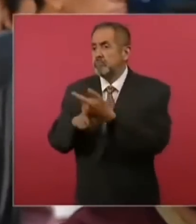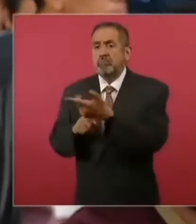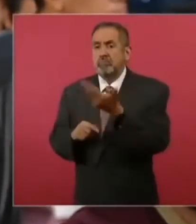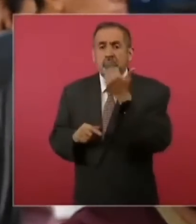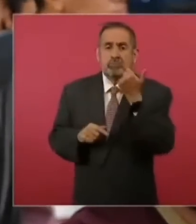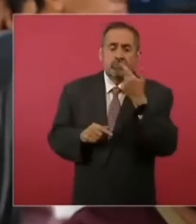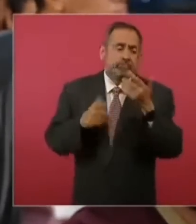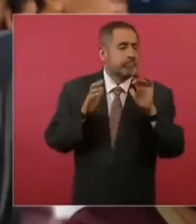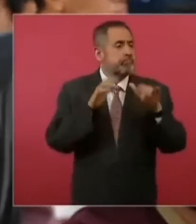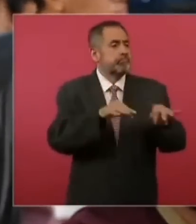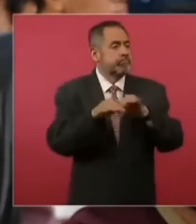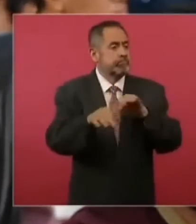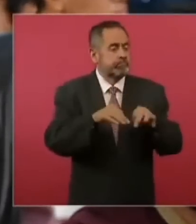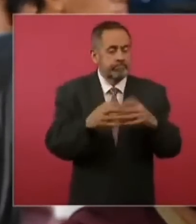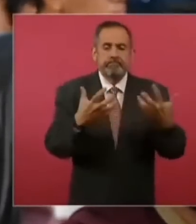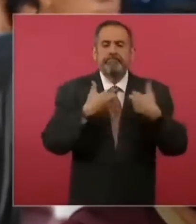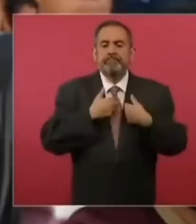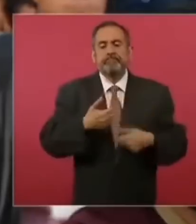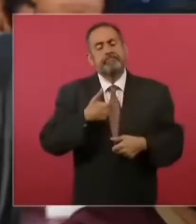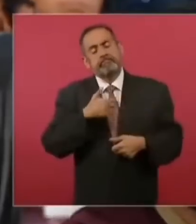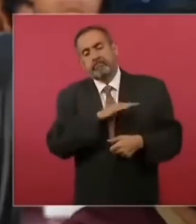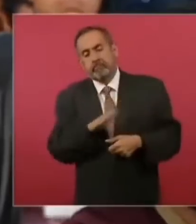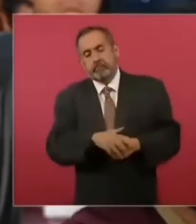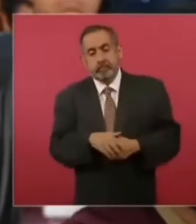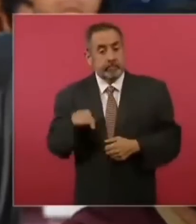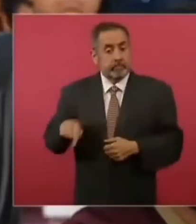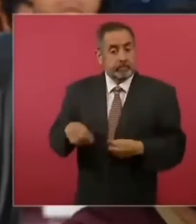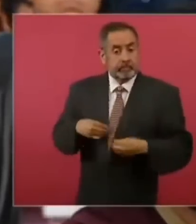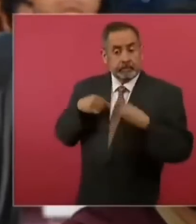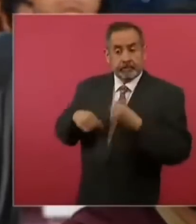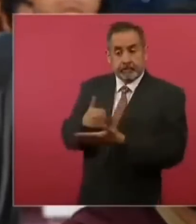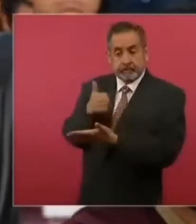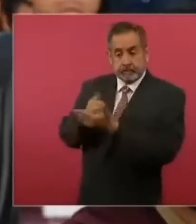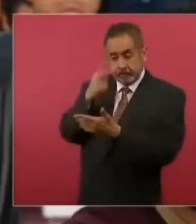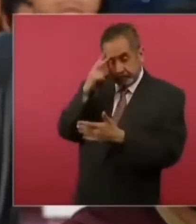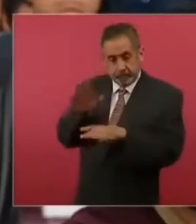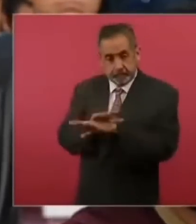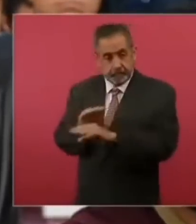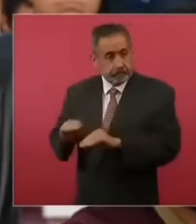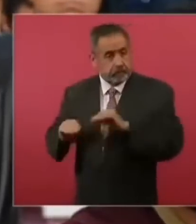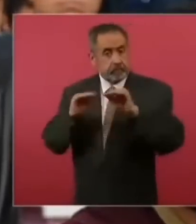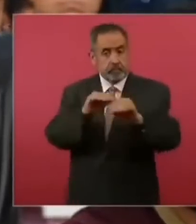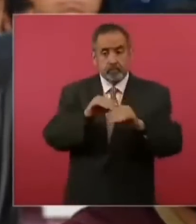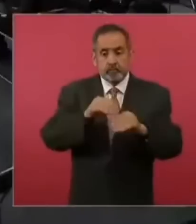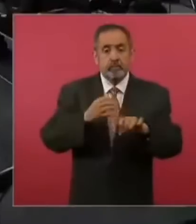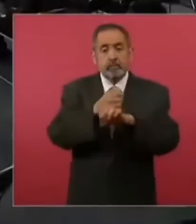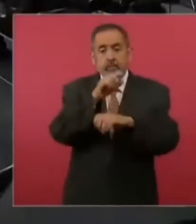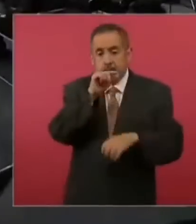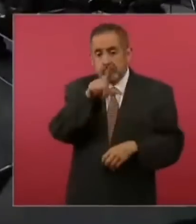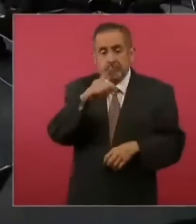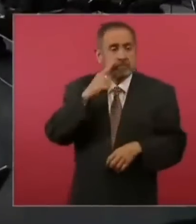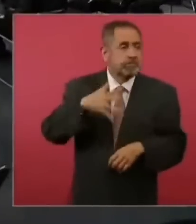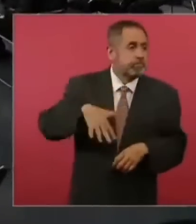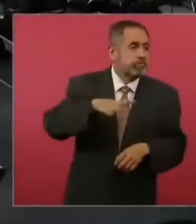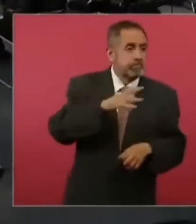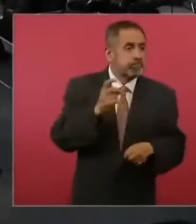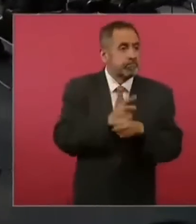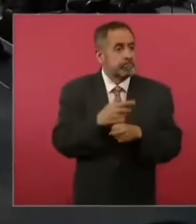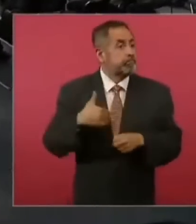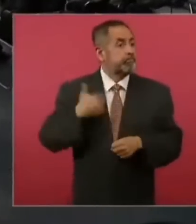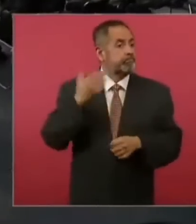oportunidades. Uno de ellos se fue de aquí de la Ciudad de México, se fue al estado de Jalisco para buscar mejor